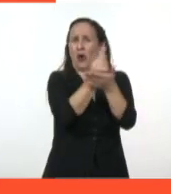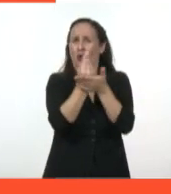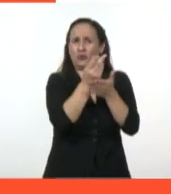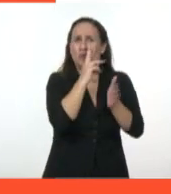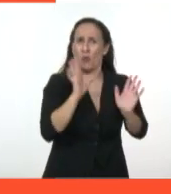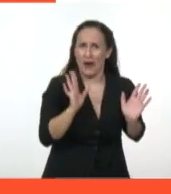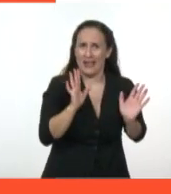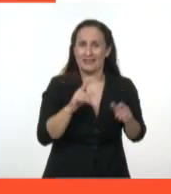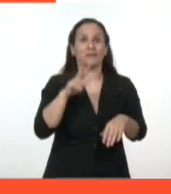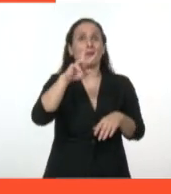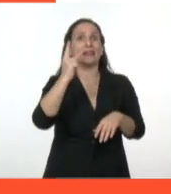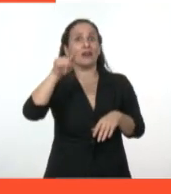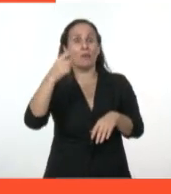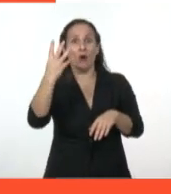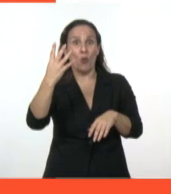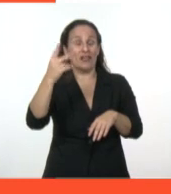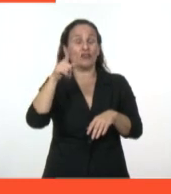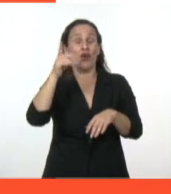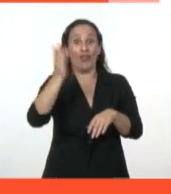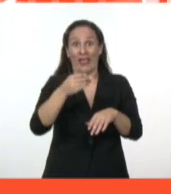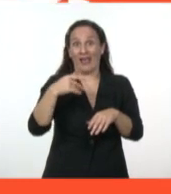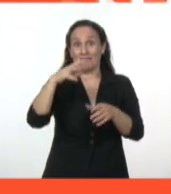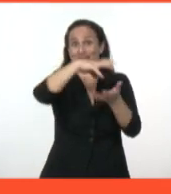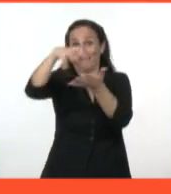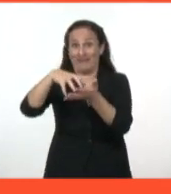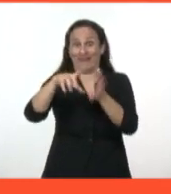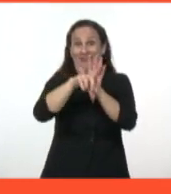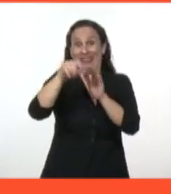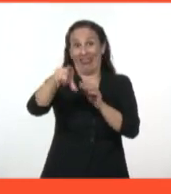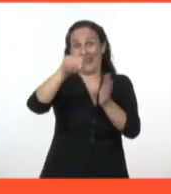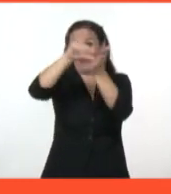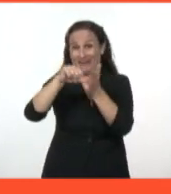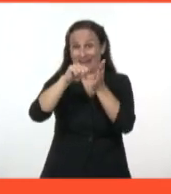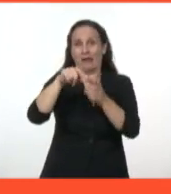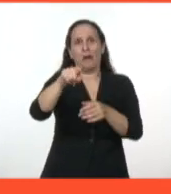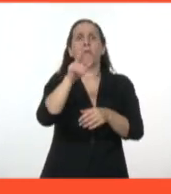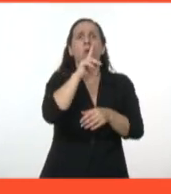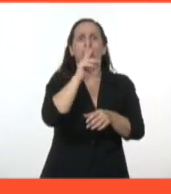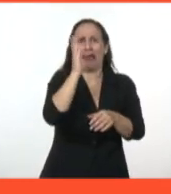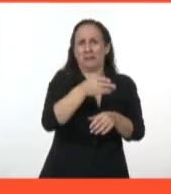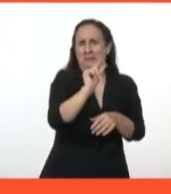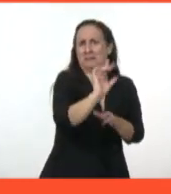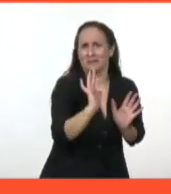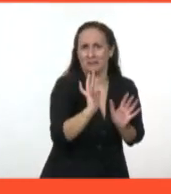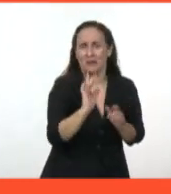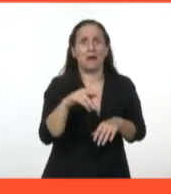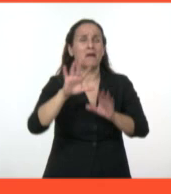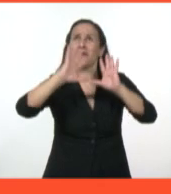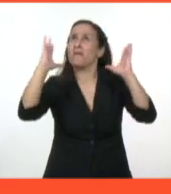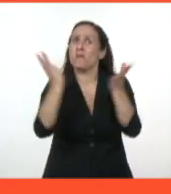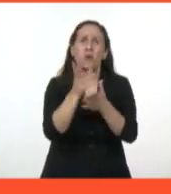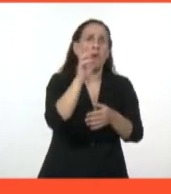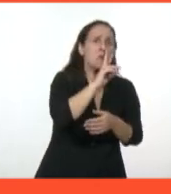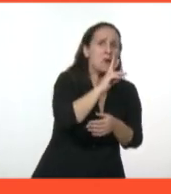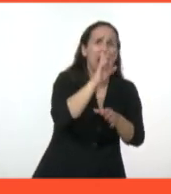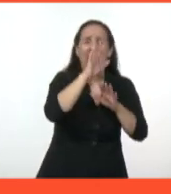el 23,4% de los miembros de parlamentos nacionales eran mujeres. En el mundo, las mujeres y las niñas no tienen igualdad